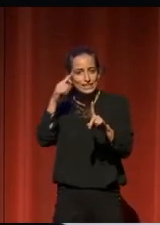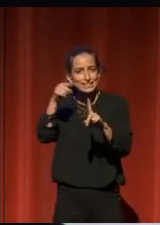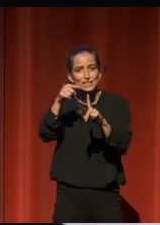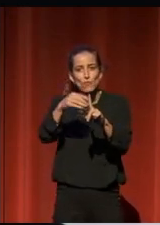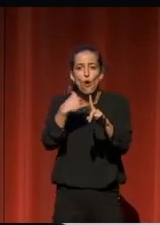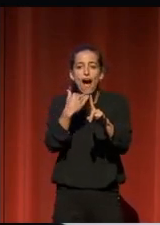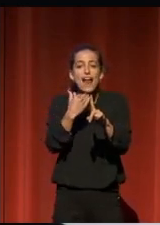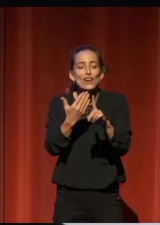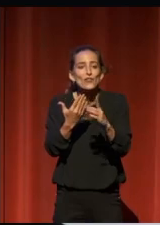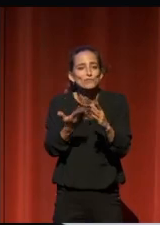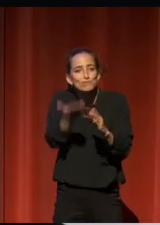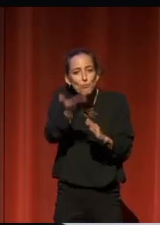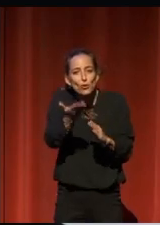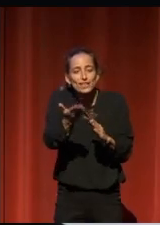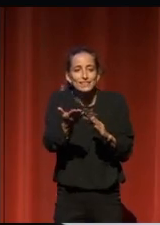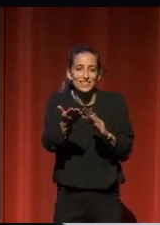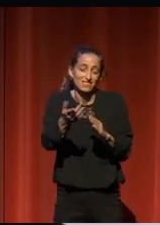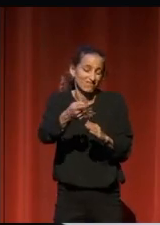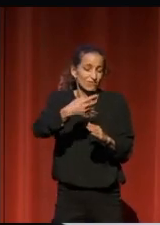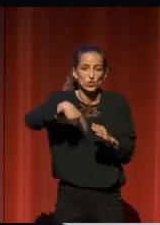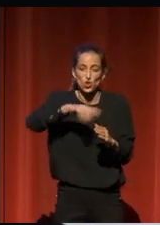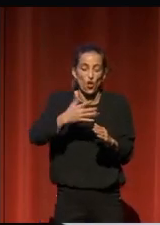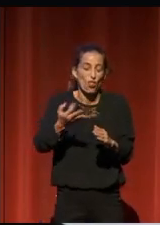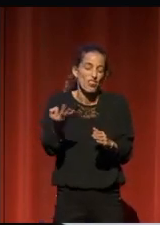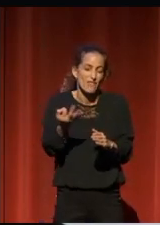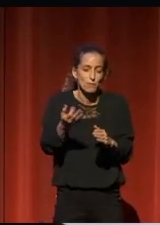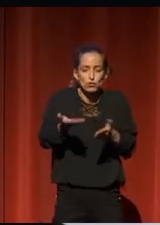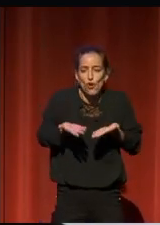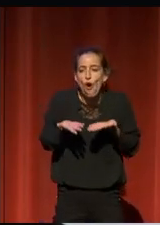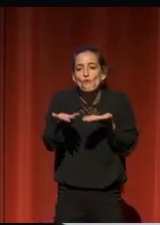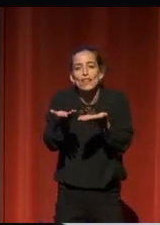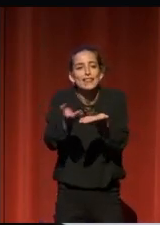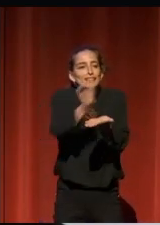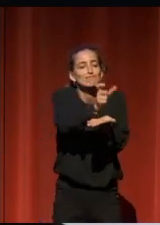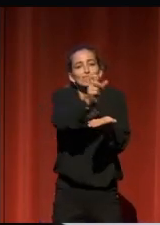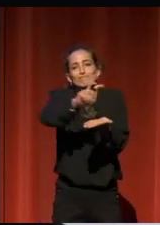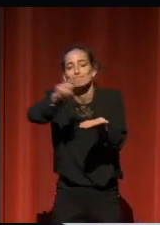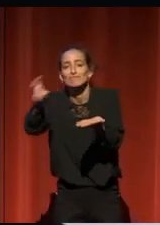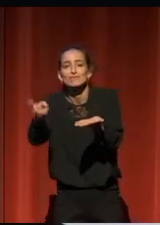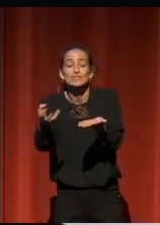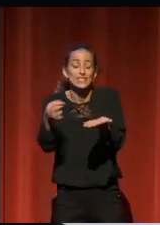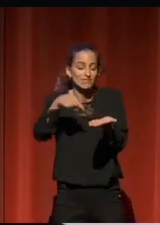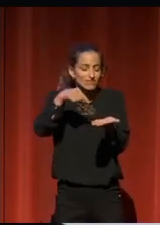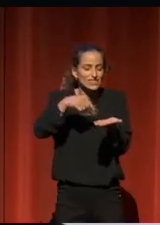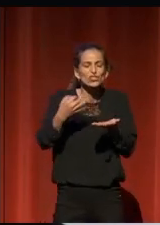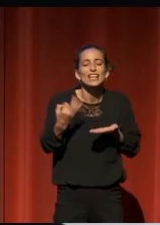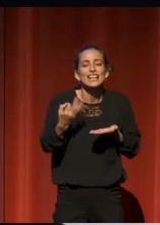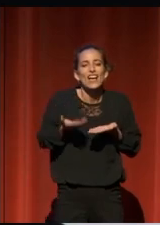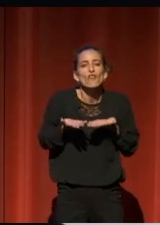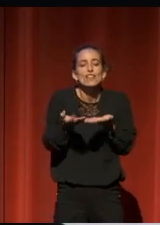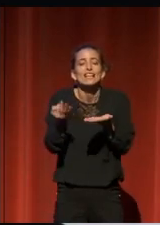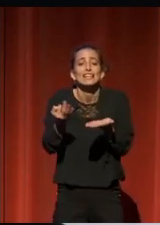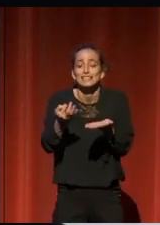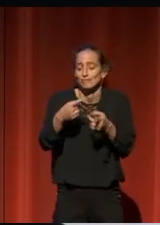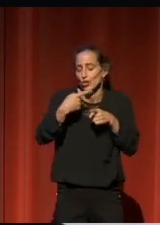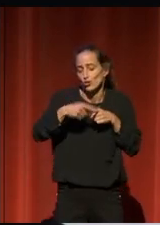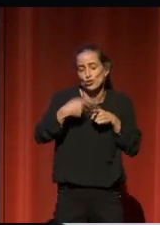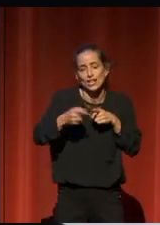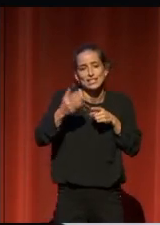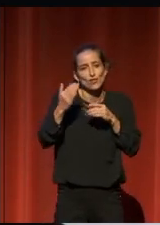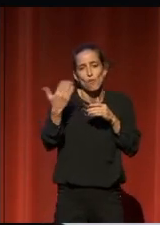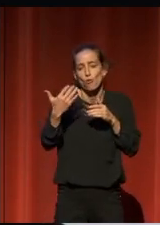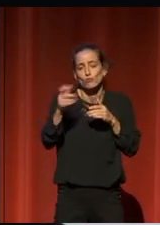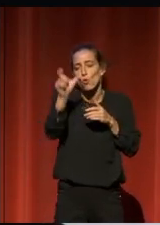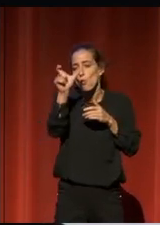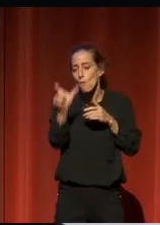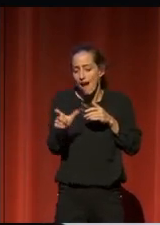deberemos ofrecer a un tercero, es una de las cosas más elevadas de lo